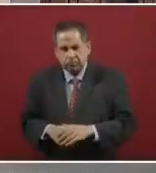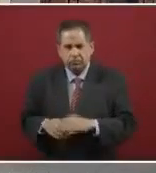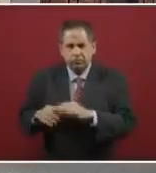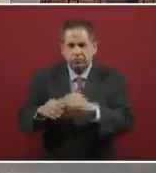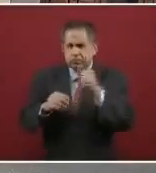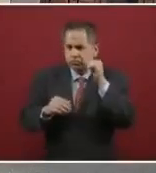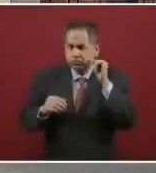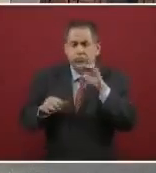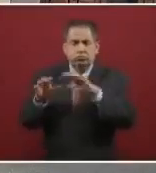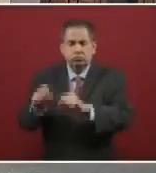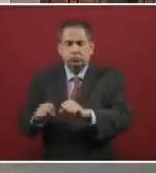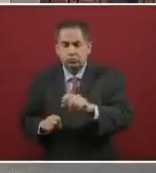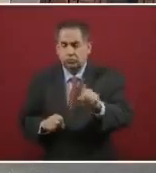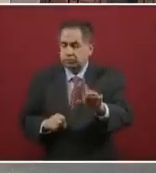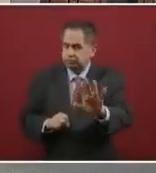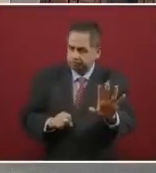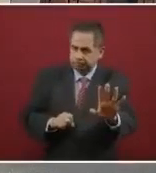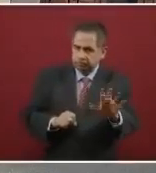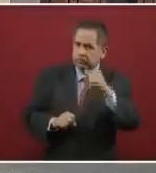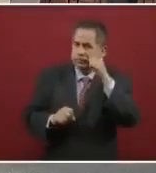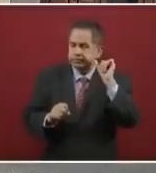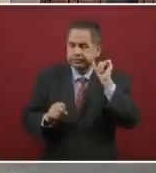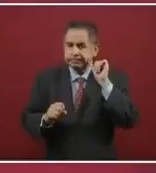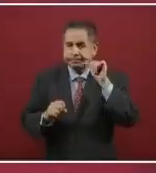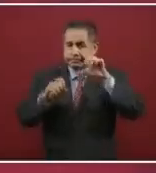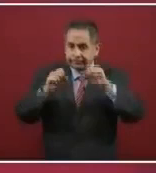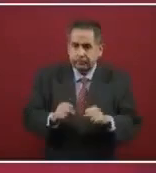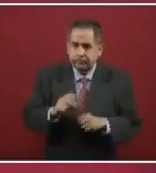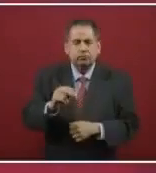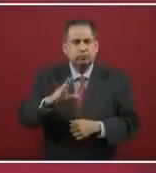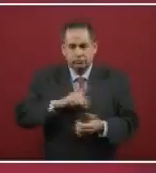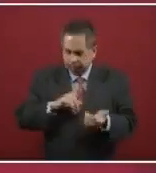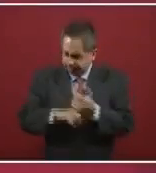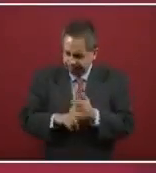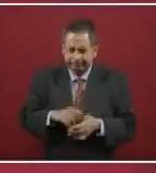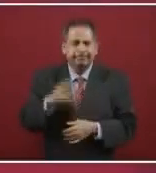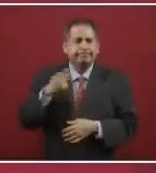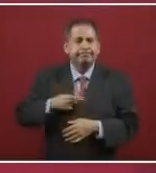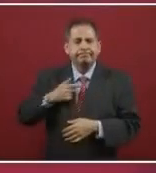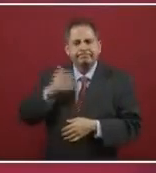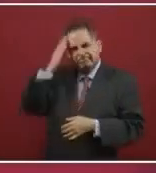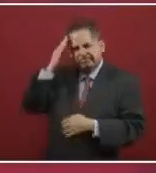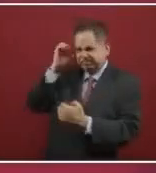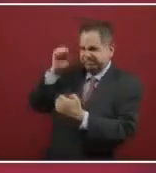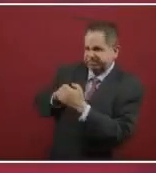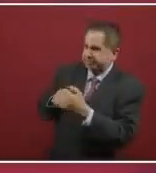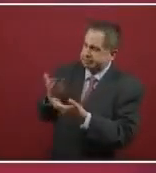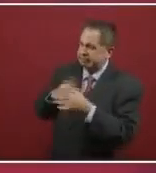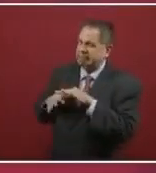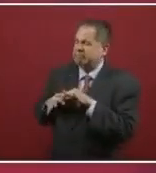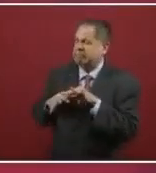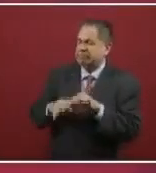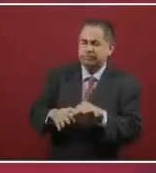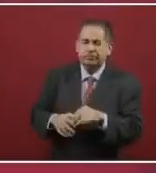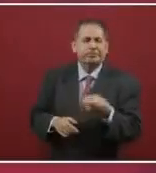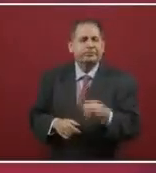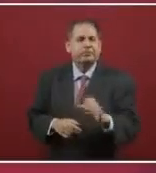los de la detención de no ayer. No sé exactamente, pero de que sí existen coyotes es un hecho.